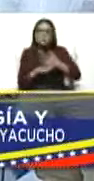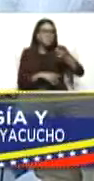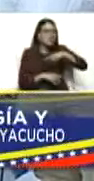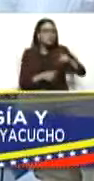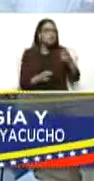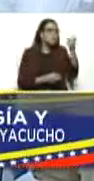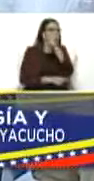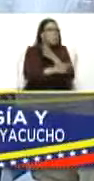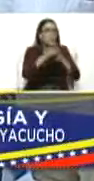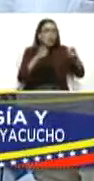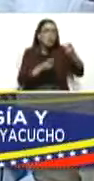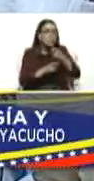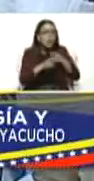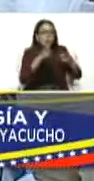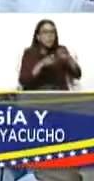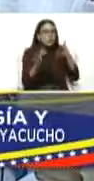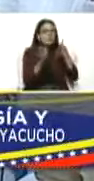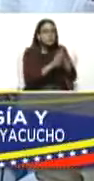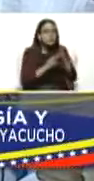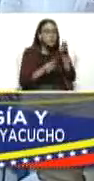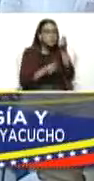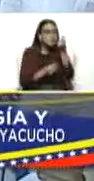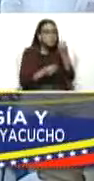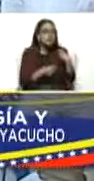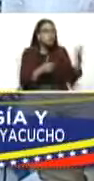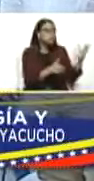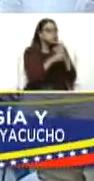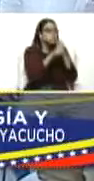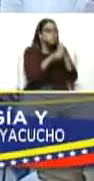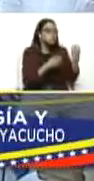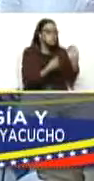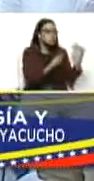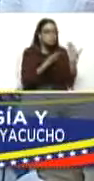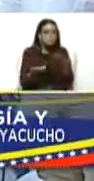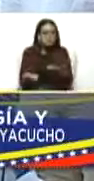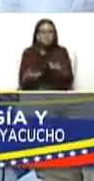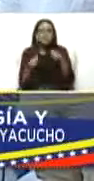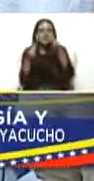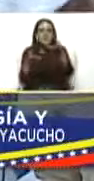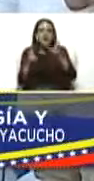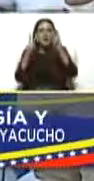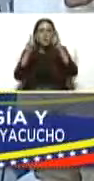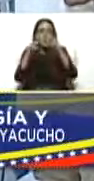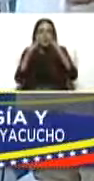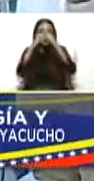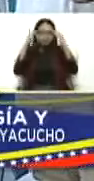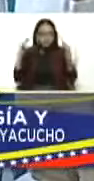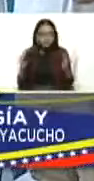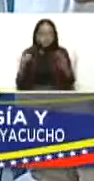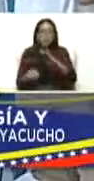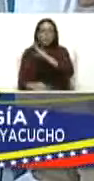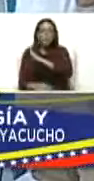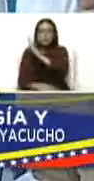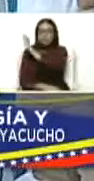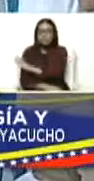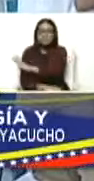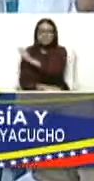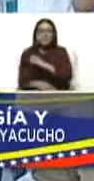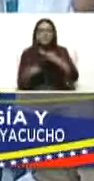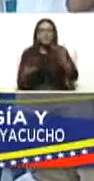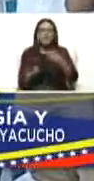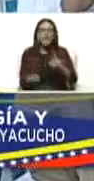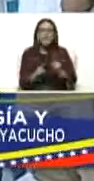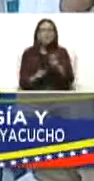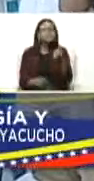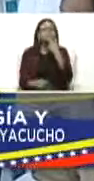su sala para el tratamiento del cáncer. Ya tienen su sala para el tratamiento del